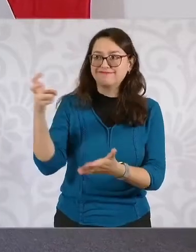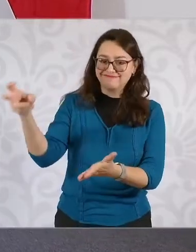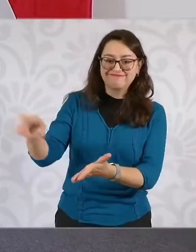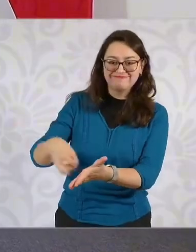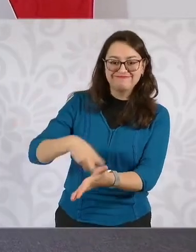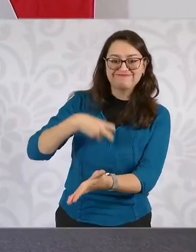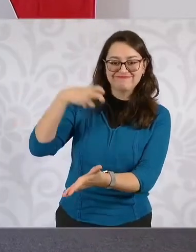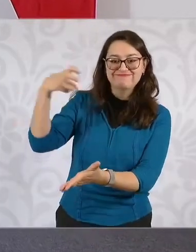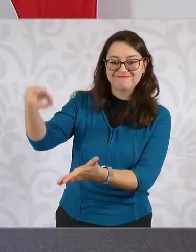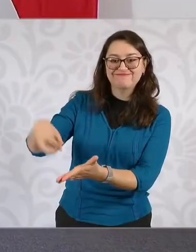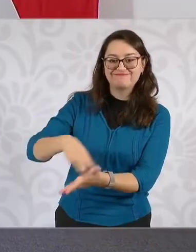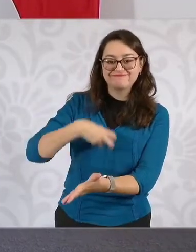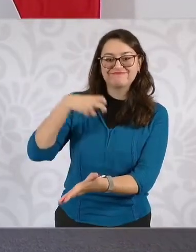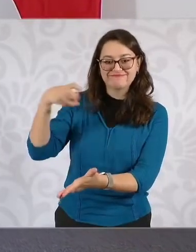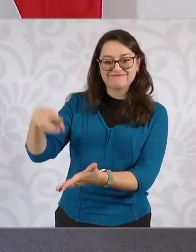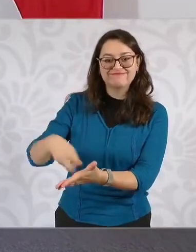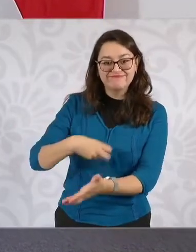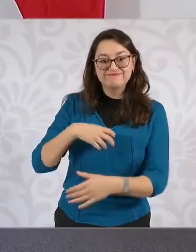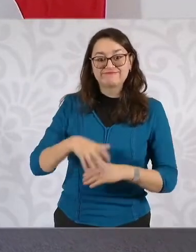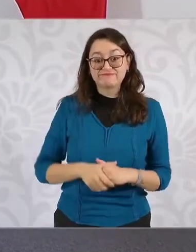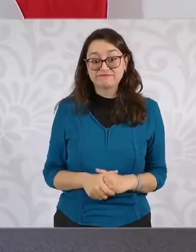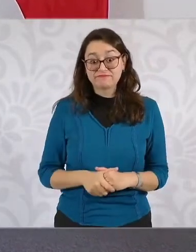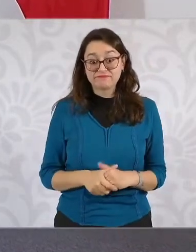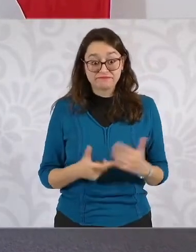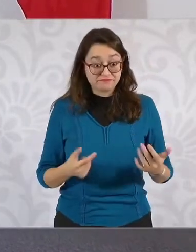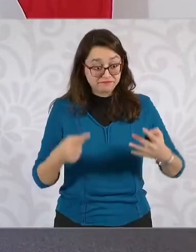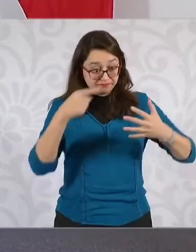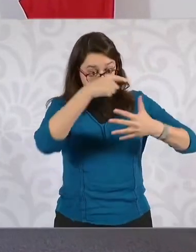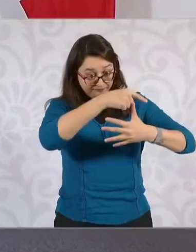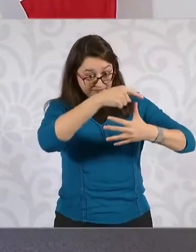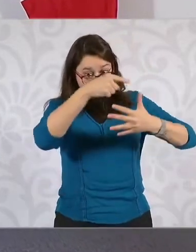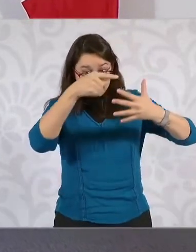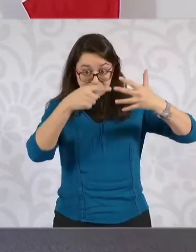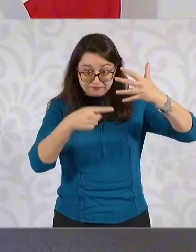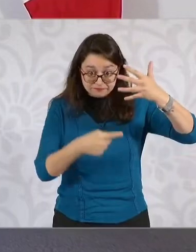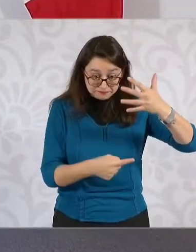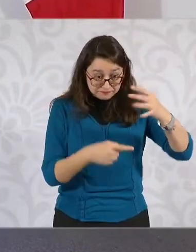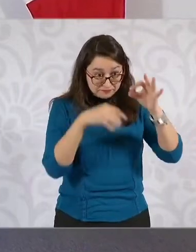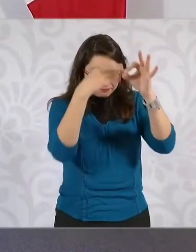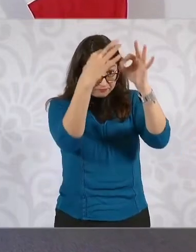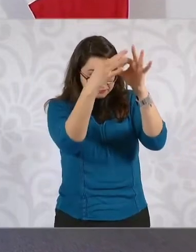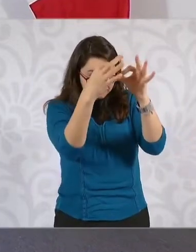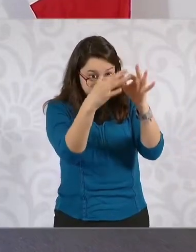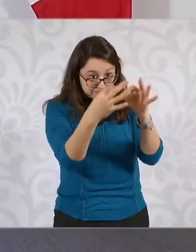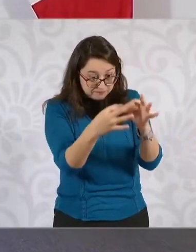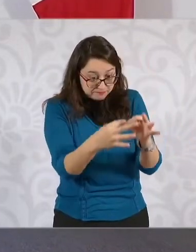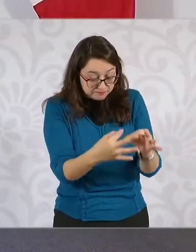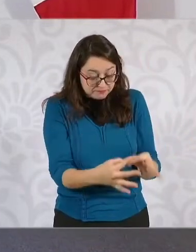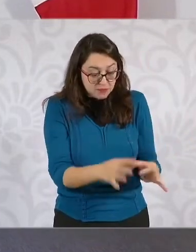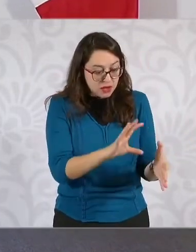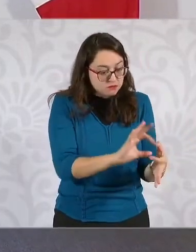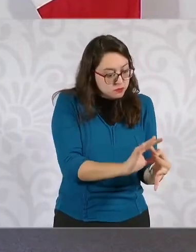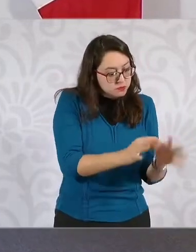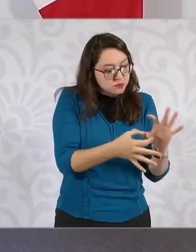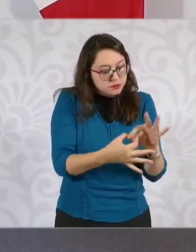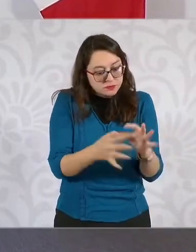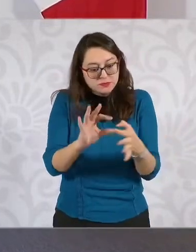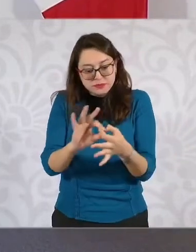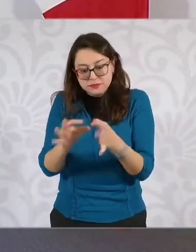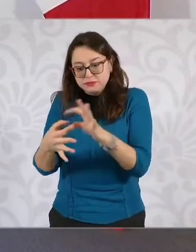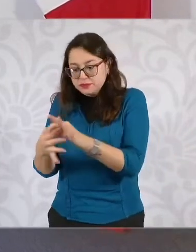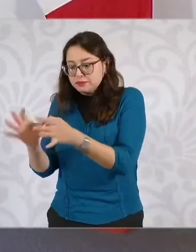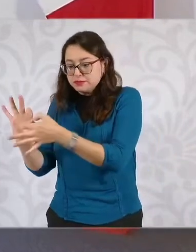de narcotraficantes y hay que dejarlo así, hay que aclararlo así, hay que dejárselo saber a todo el